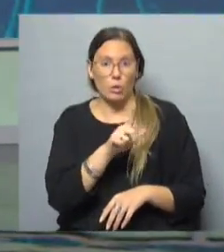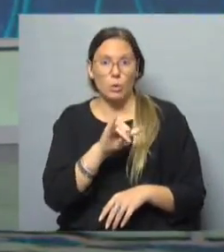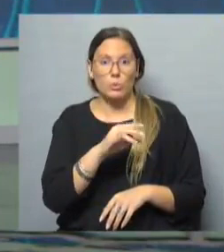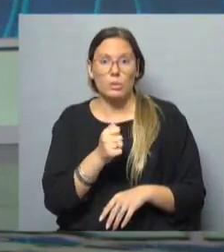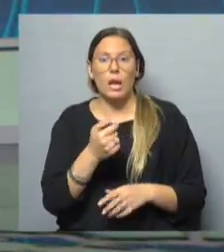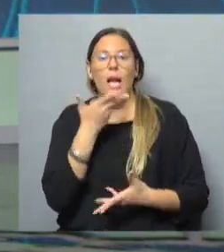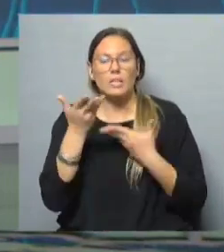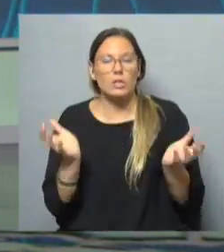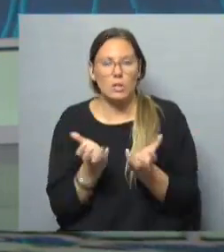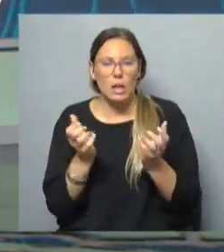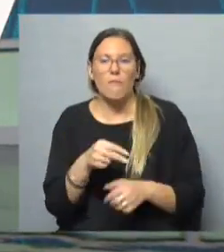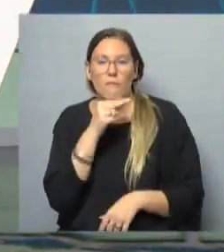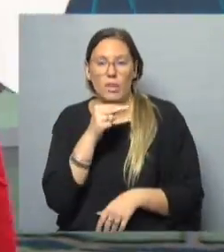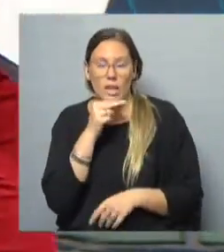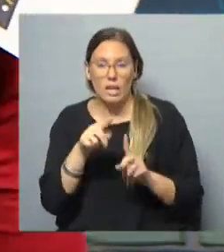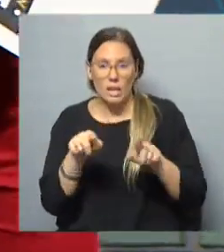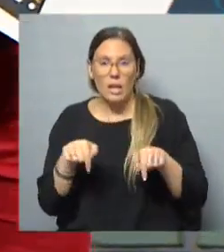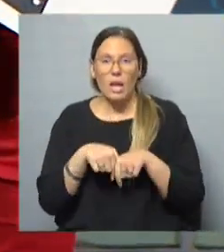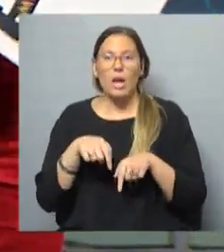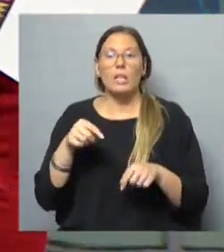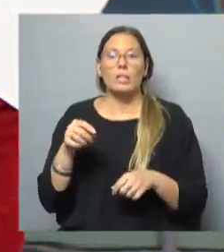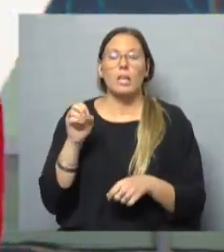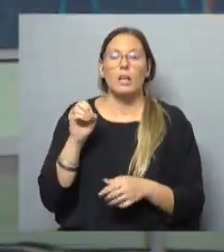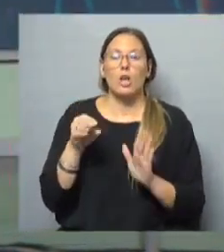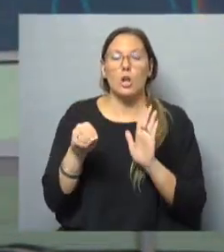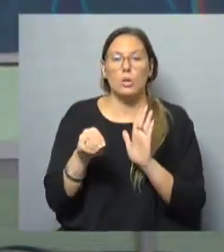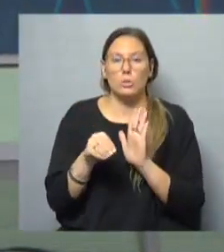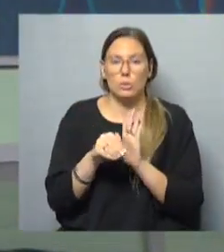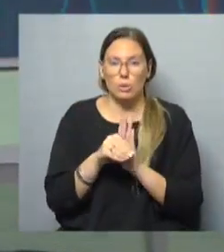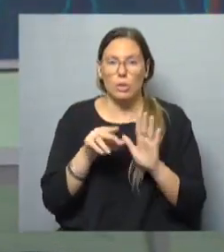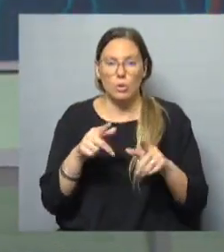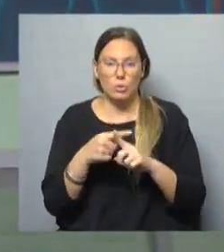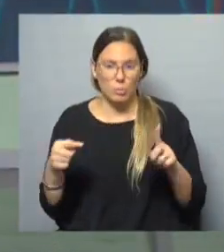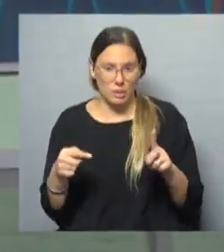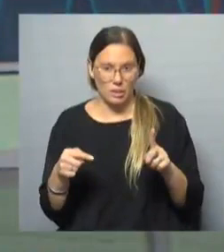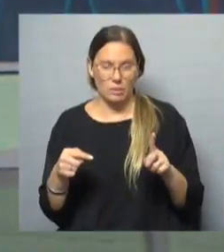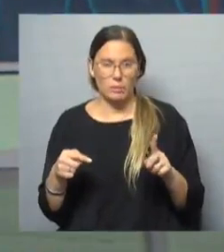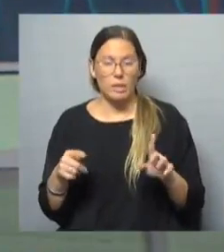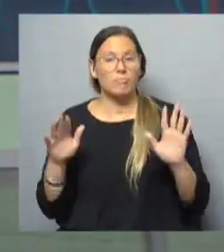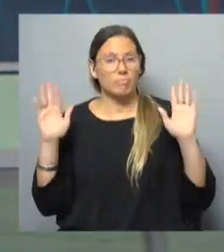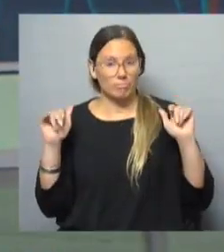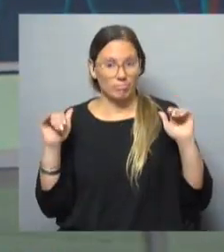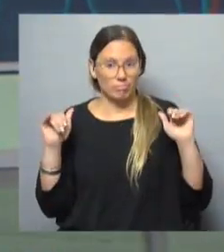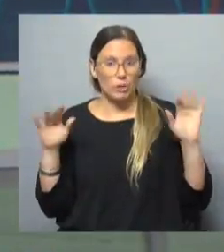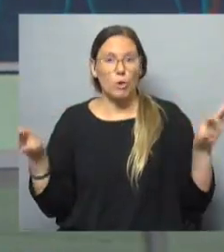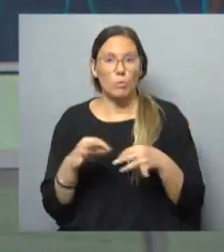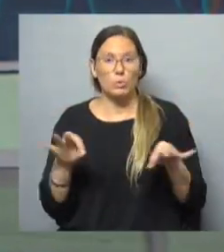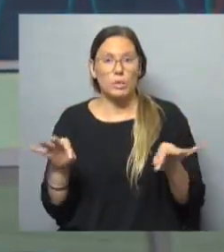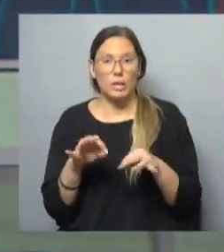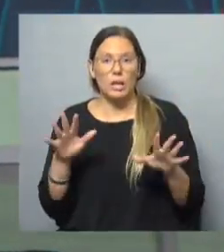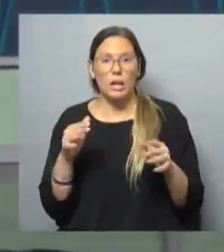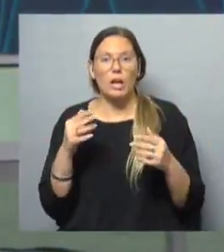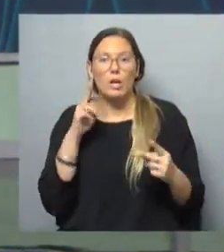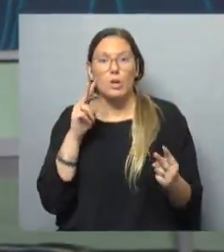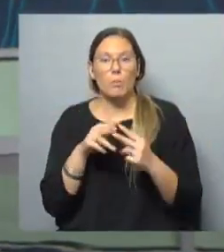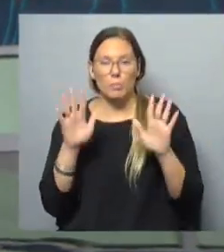Canciones Encendidas el viernes en la Zabala Muniz de Solís a las 20:30. Eso mismo. Así que bueno, y nos despedimos y con música. Nosotros muchas gracias, nos